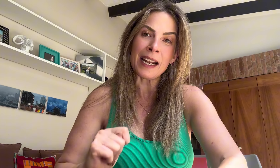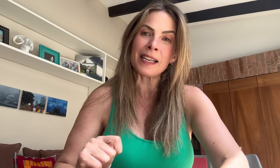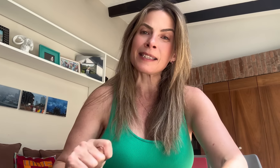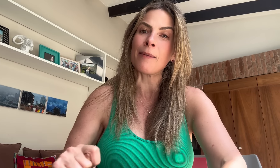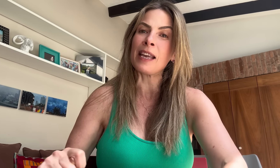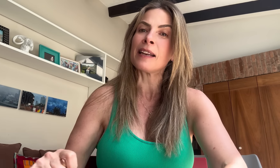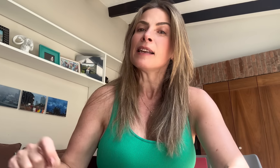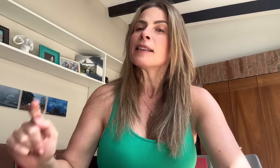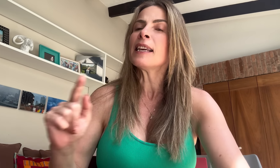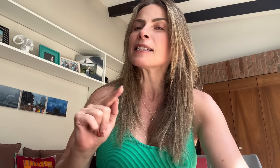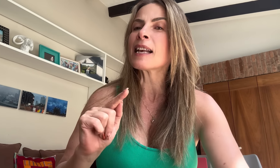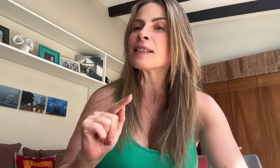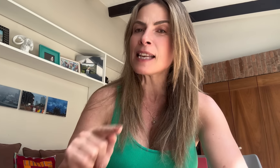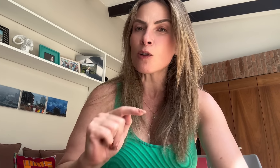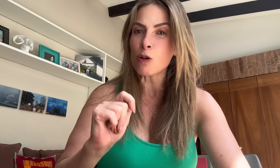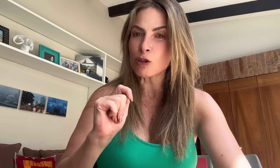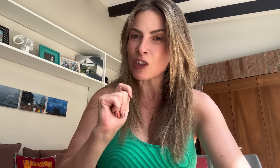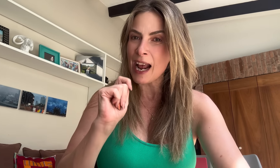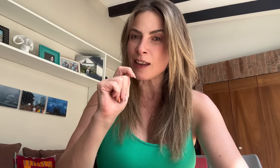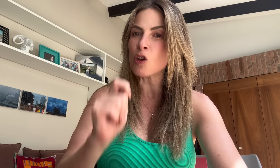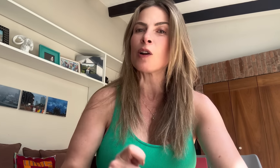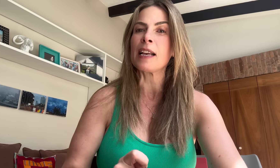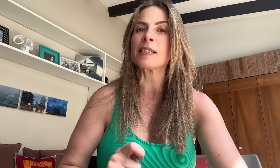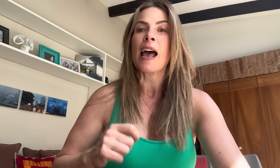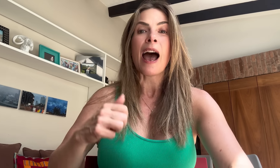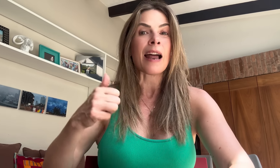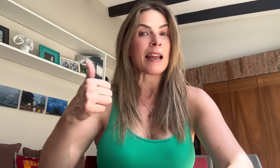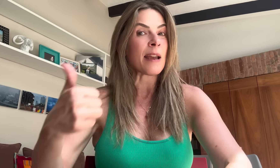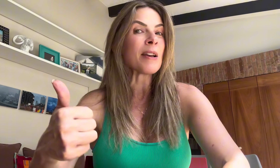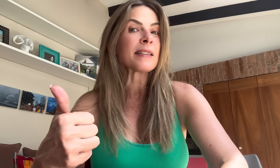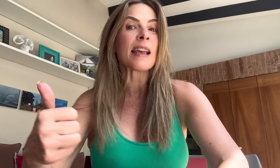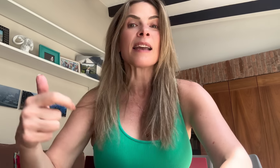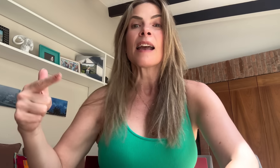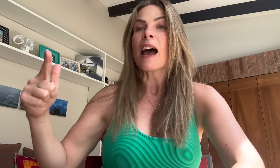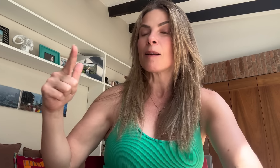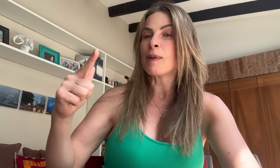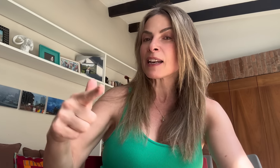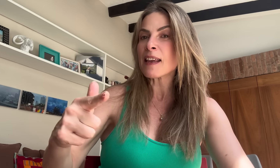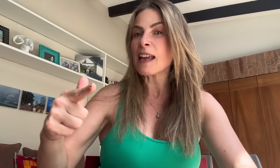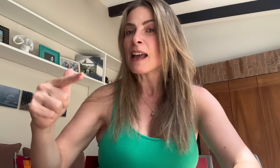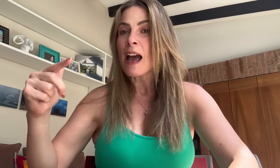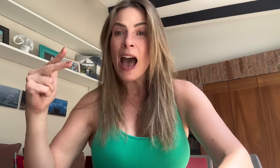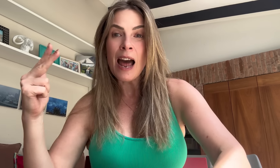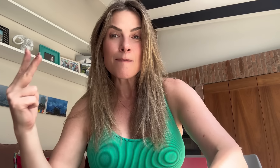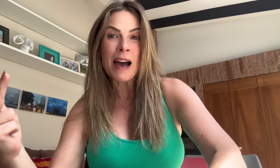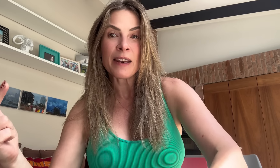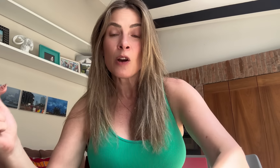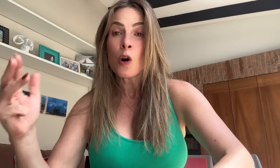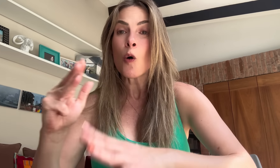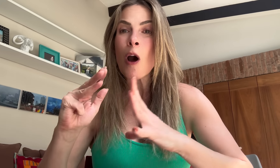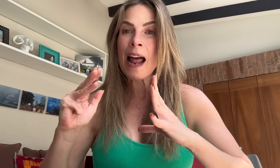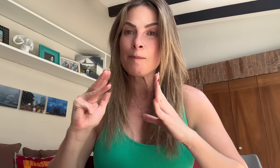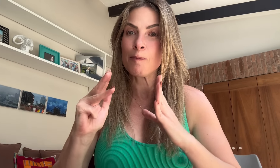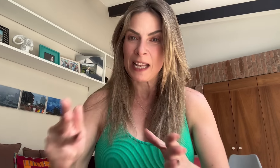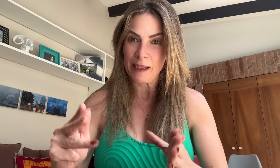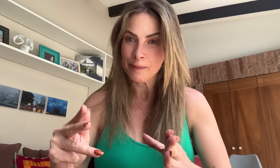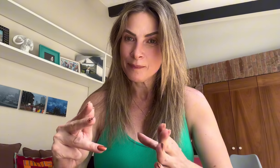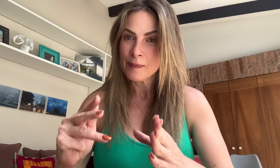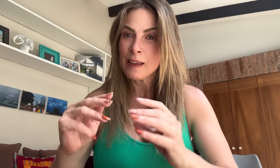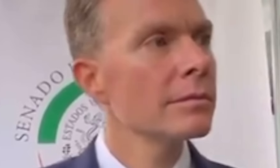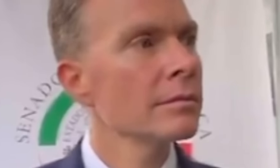a querer saber quiénes han sido los traidores al MC, al PRD, al PAN o al